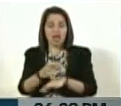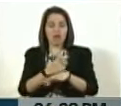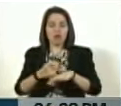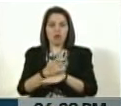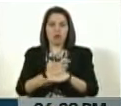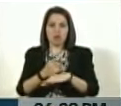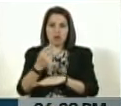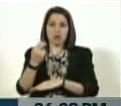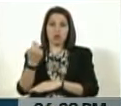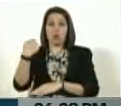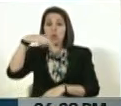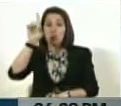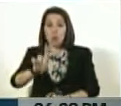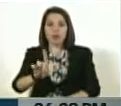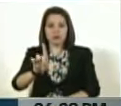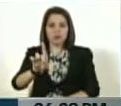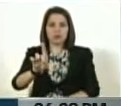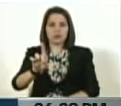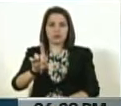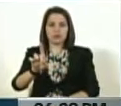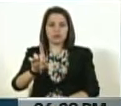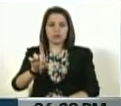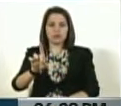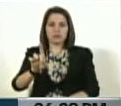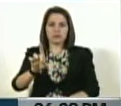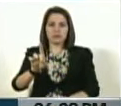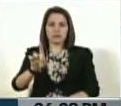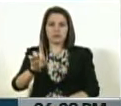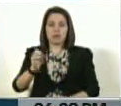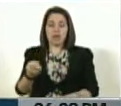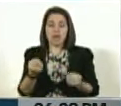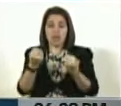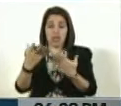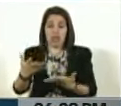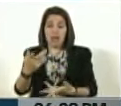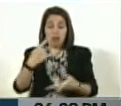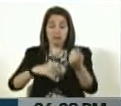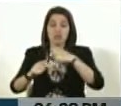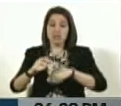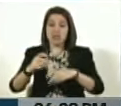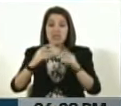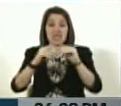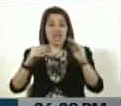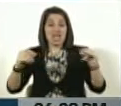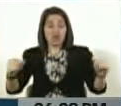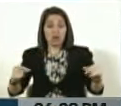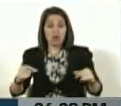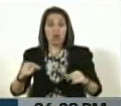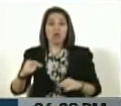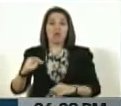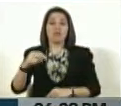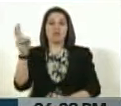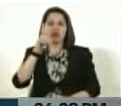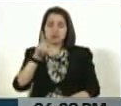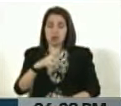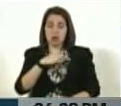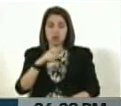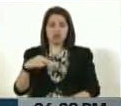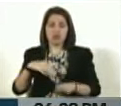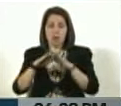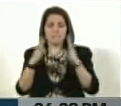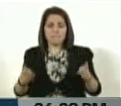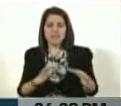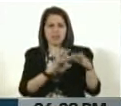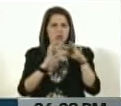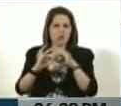gobierno único que provee y vende harina de trigo en Venezuela. Nosotros desde la Mesa de la Unidad